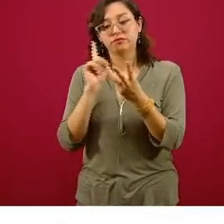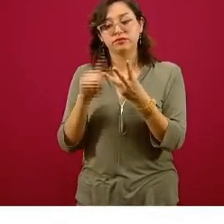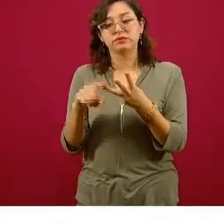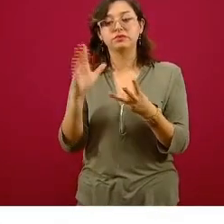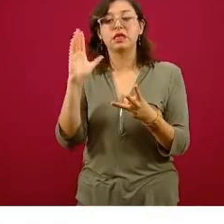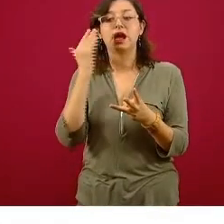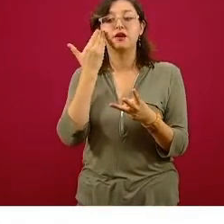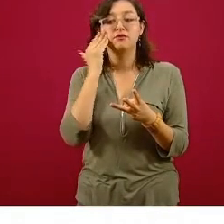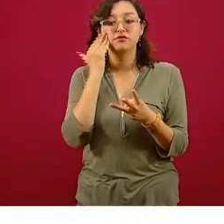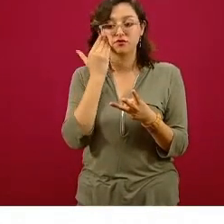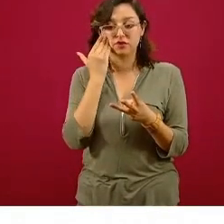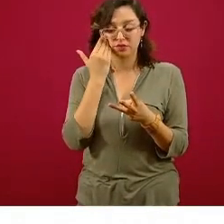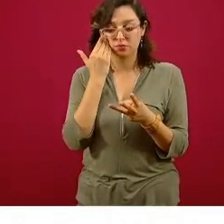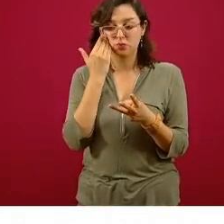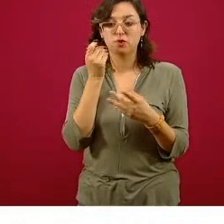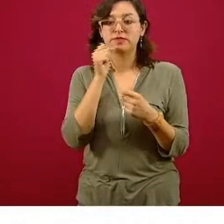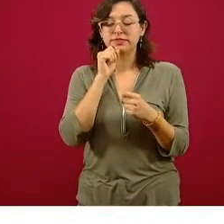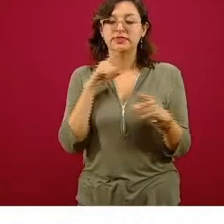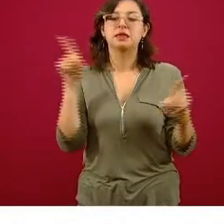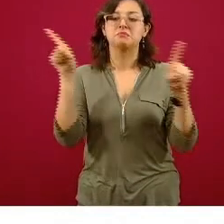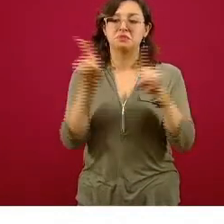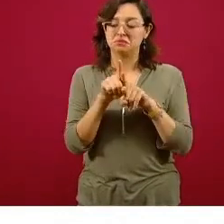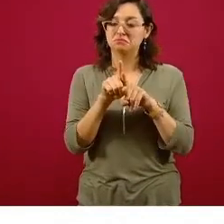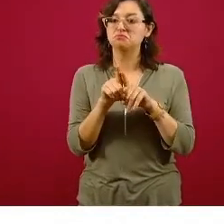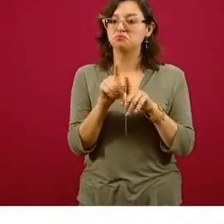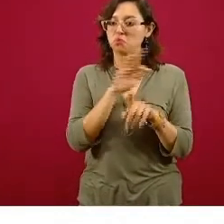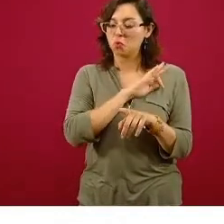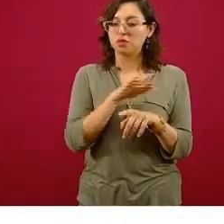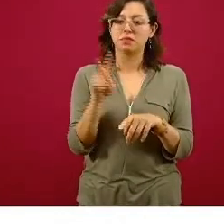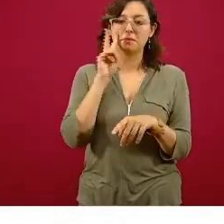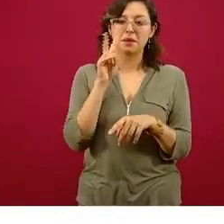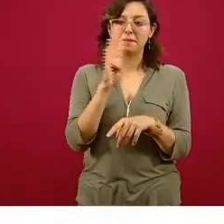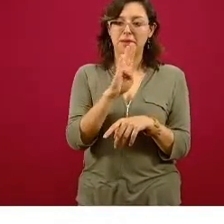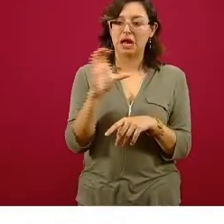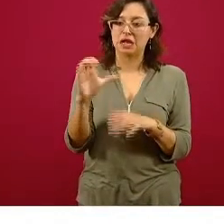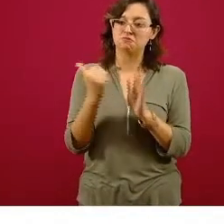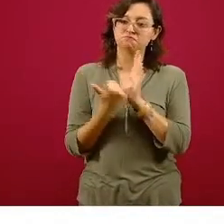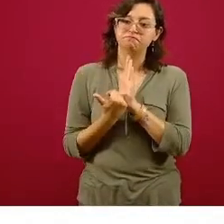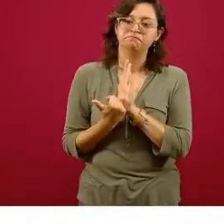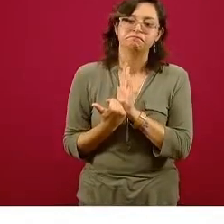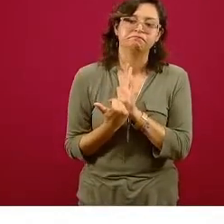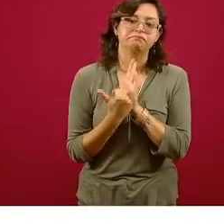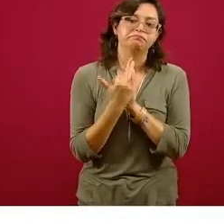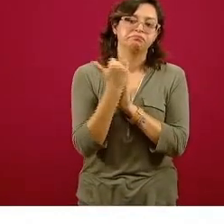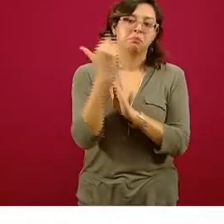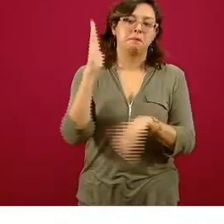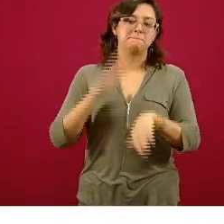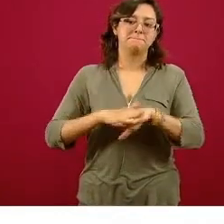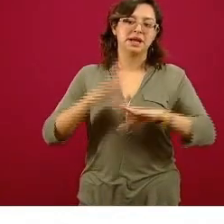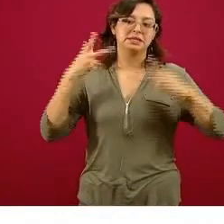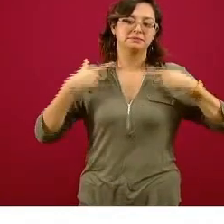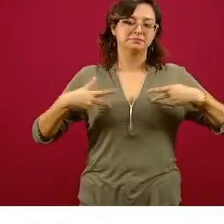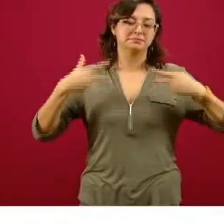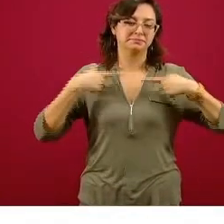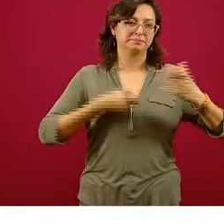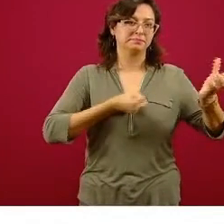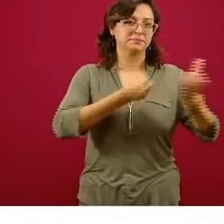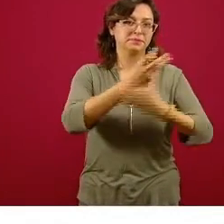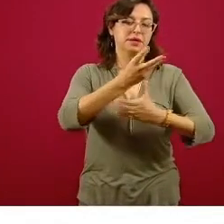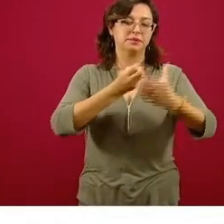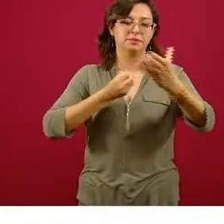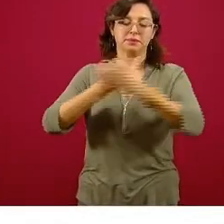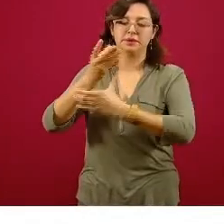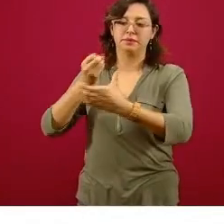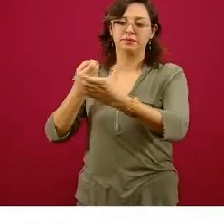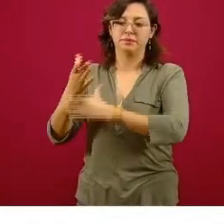erráticos, se muestra cómo en Baja California hay un incremento en la movilidad. La siguiente,